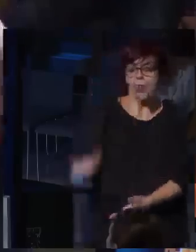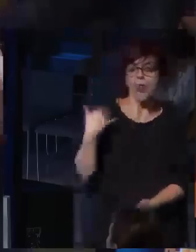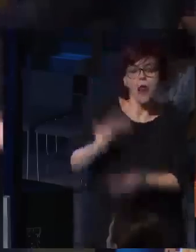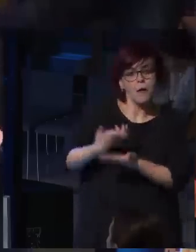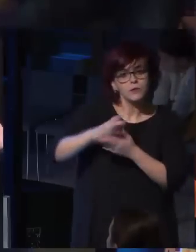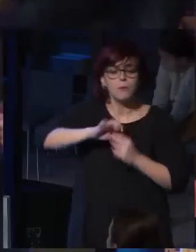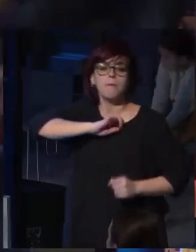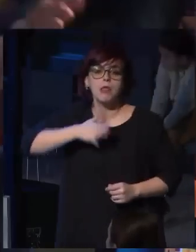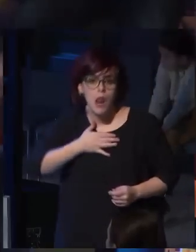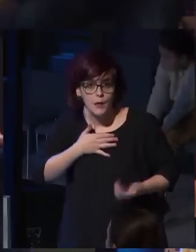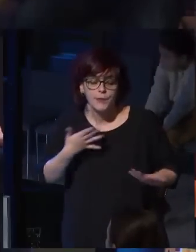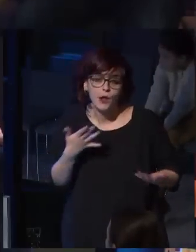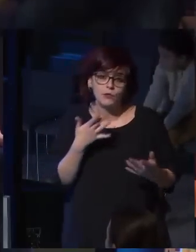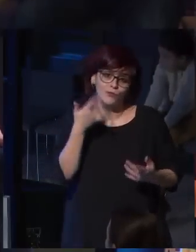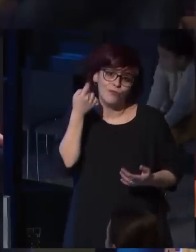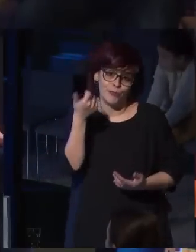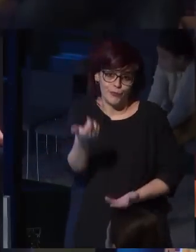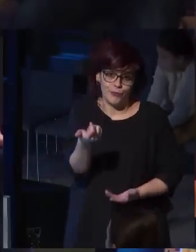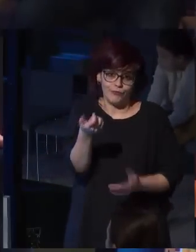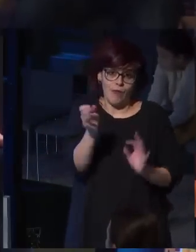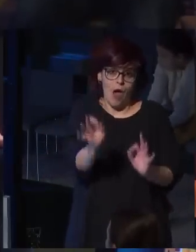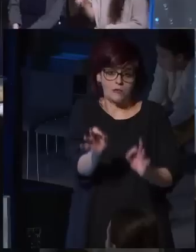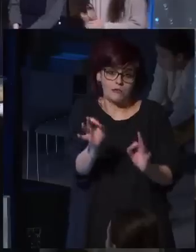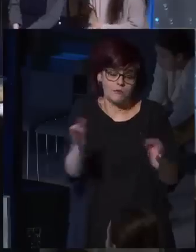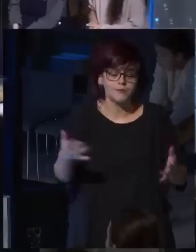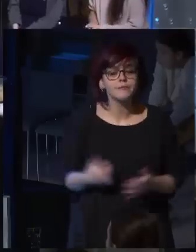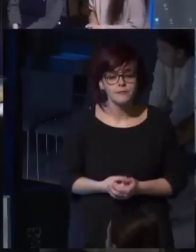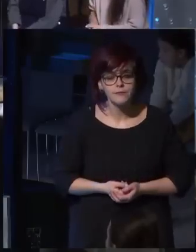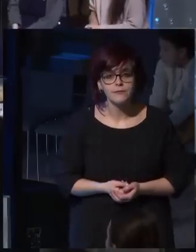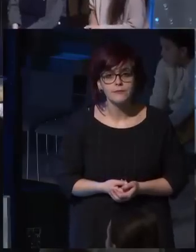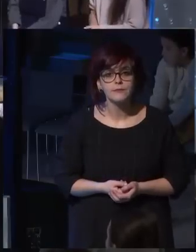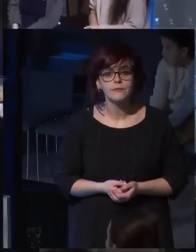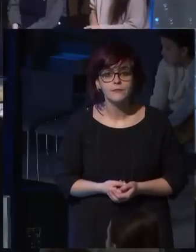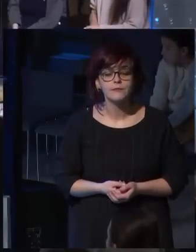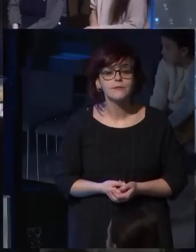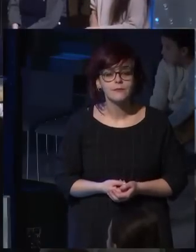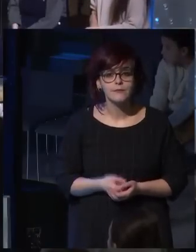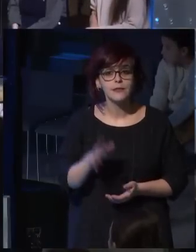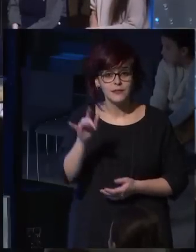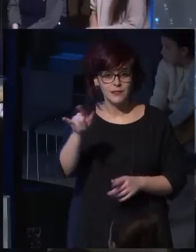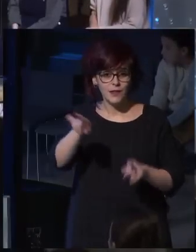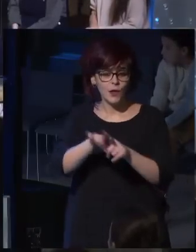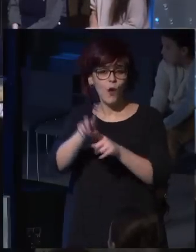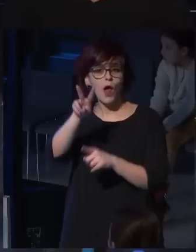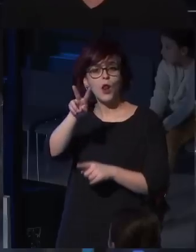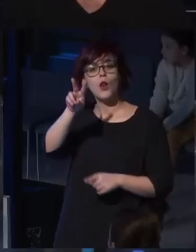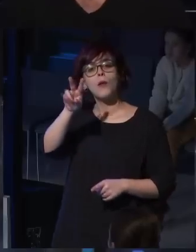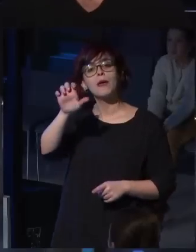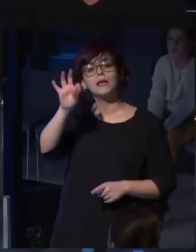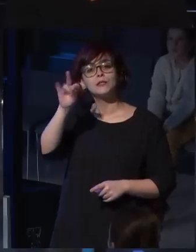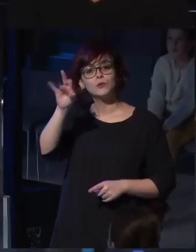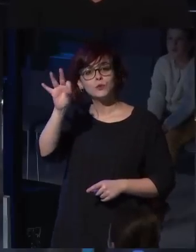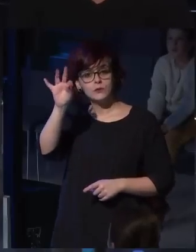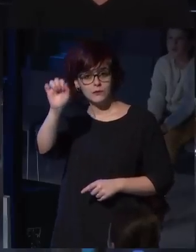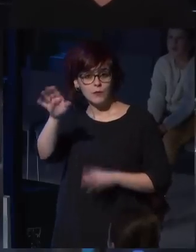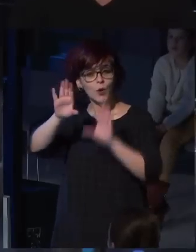lo sacásemos mañana. Pero claro, es un poco parte de todo. Claro, eso pasa en el seno de Vetusta, Jorge, que además sois muy